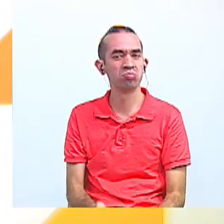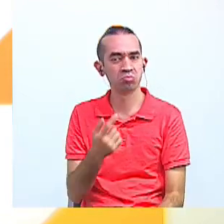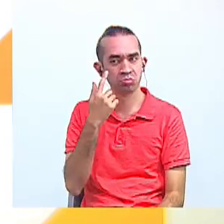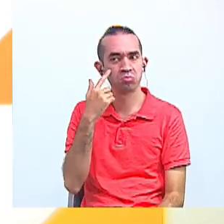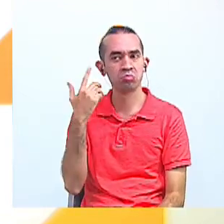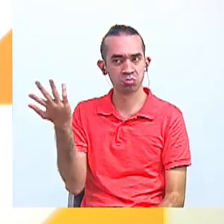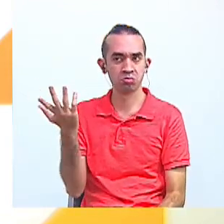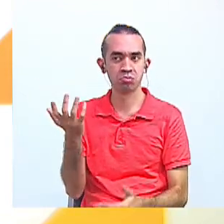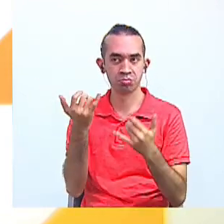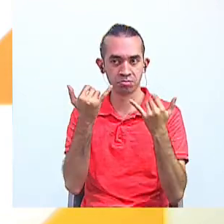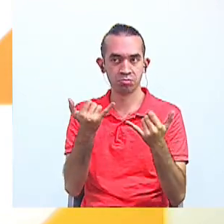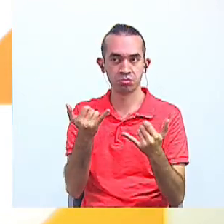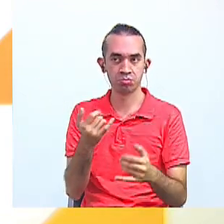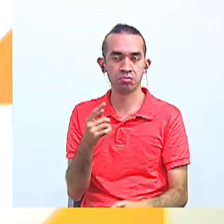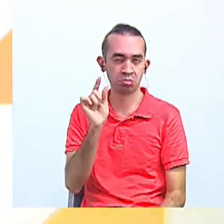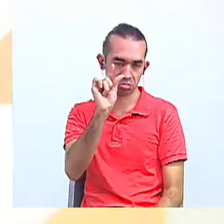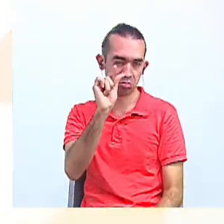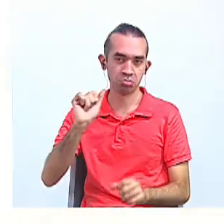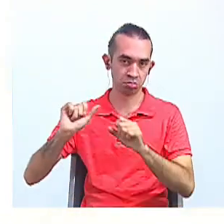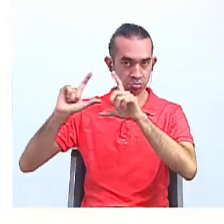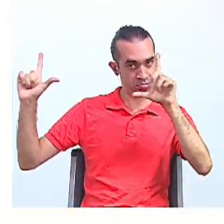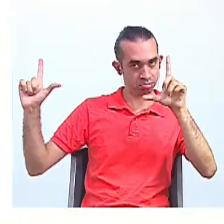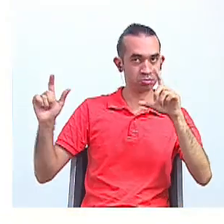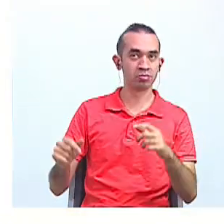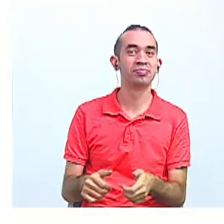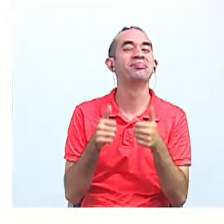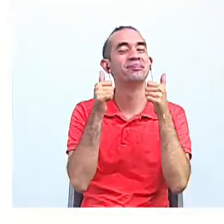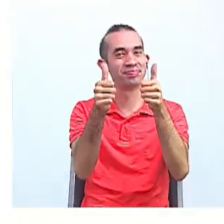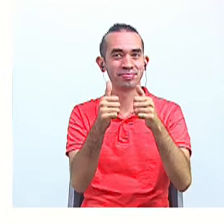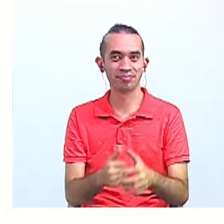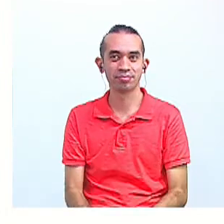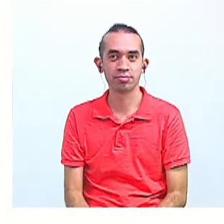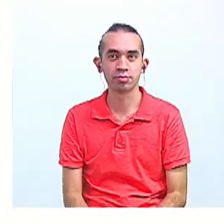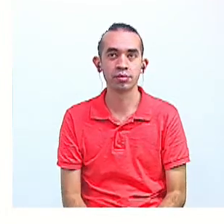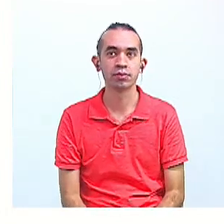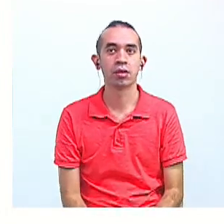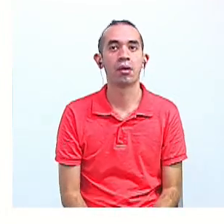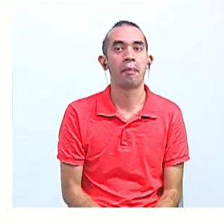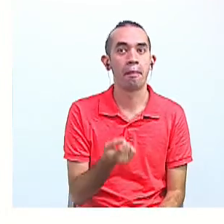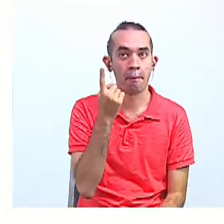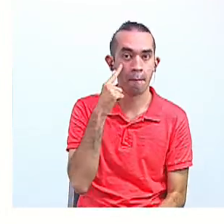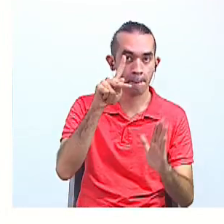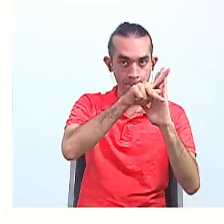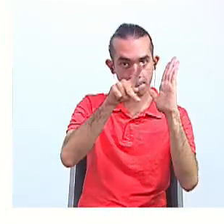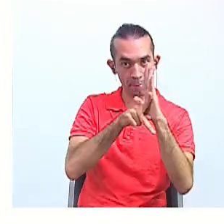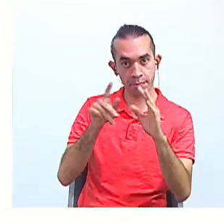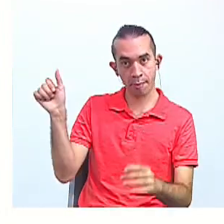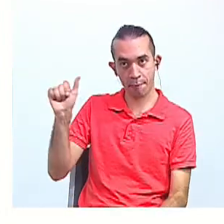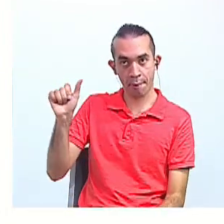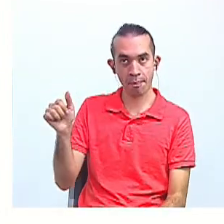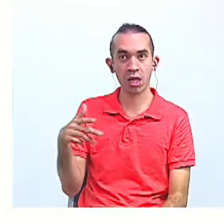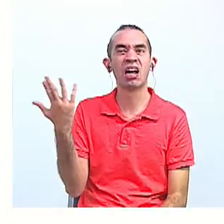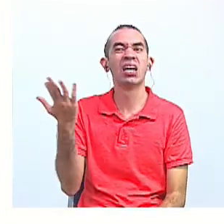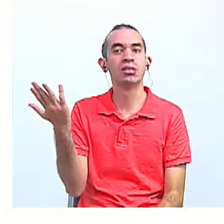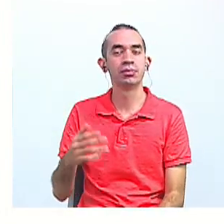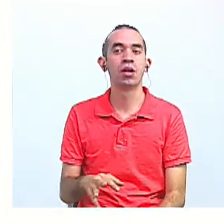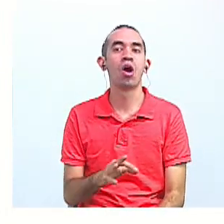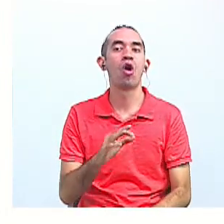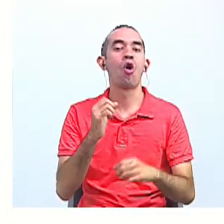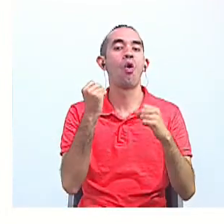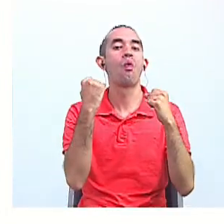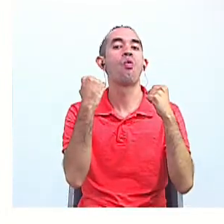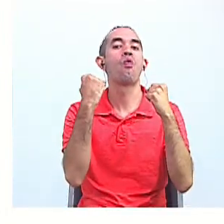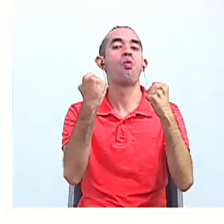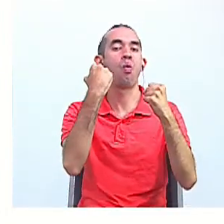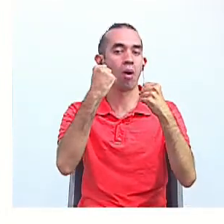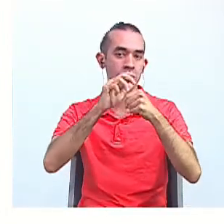Veamos en este momento, ya va a aparecer en la pantalla. Muy bien. El principio de Arquímedes entonces nos habla de una fuerza de